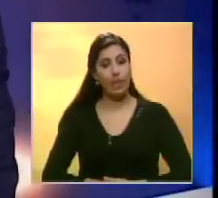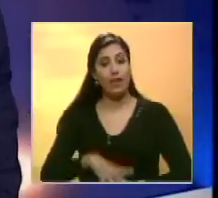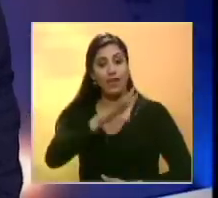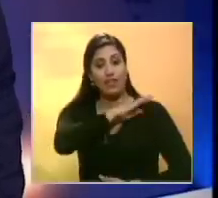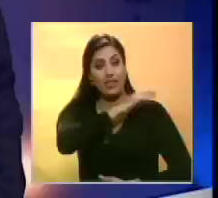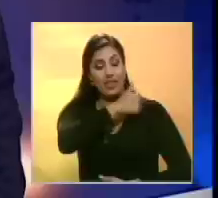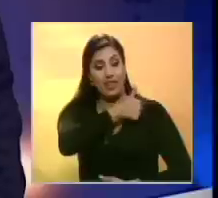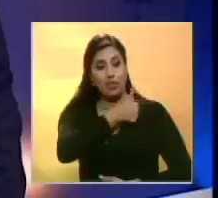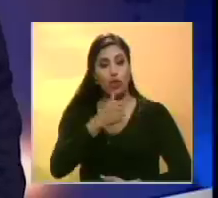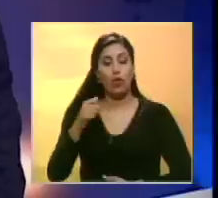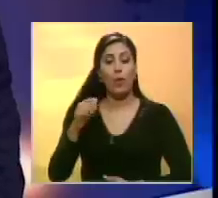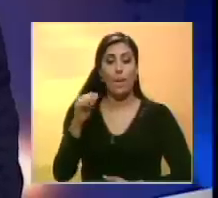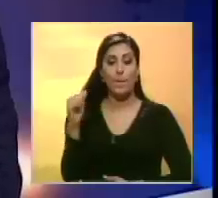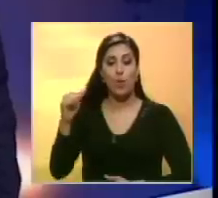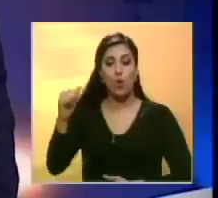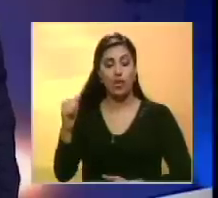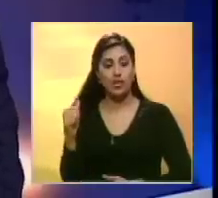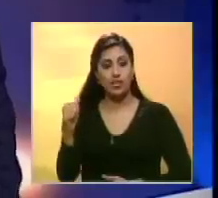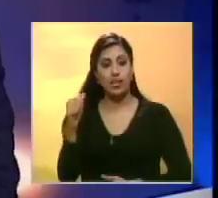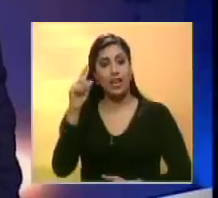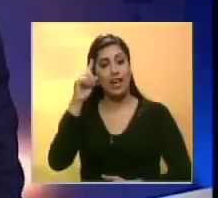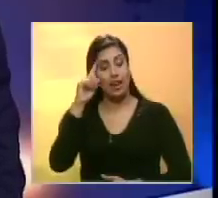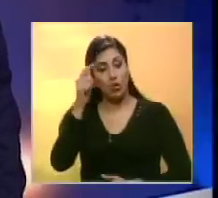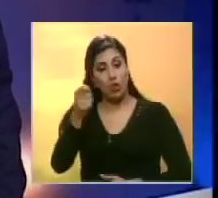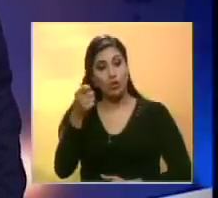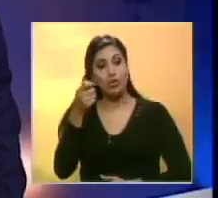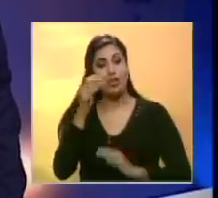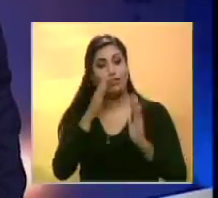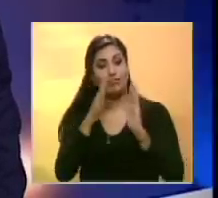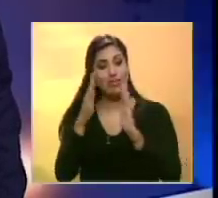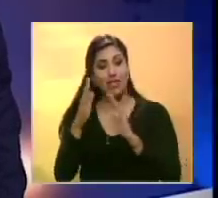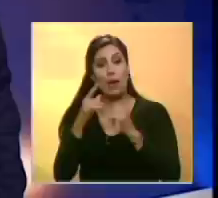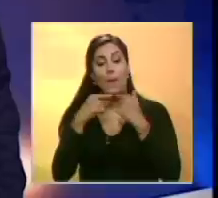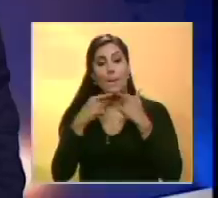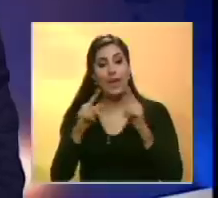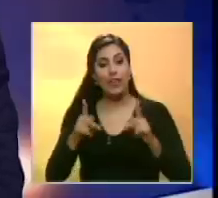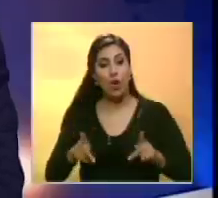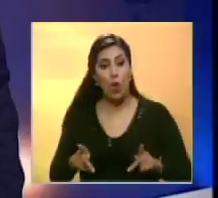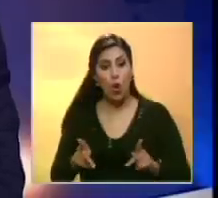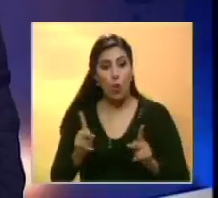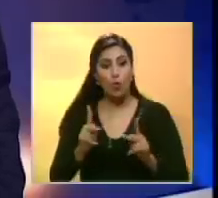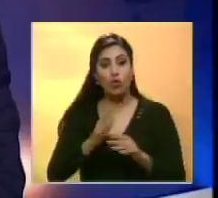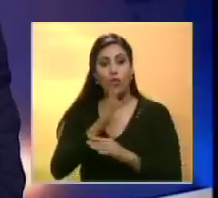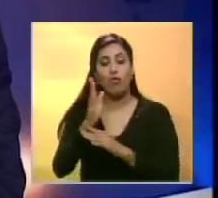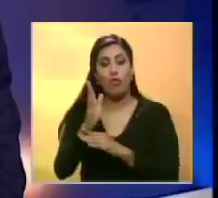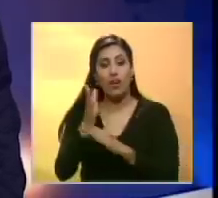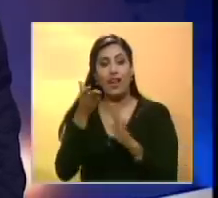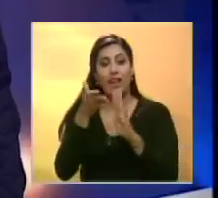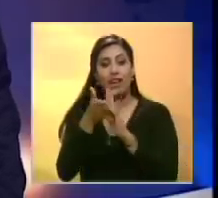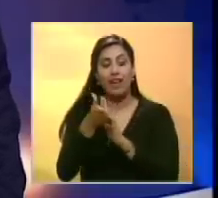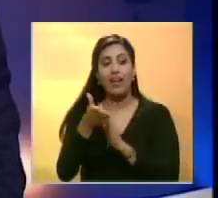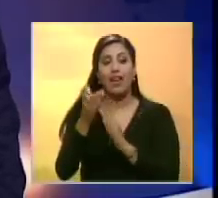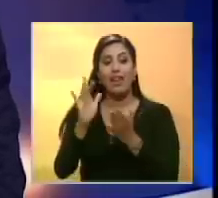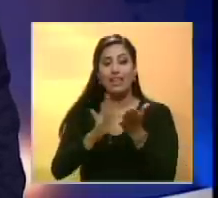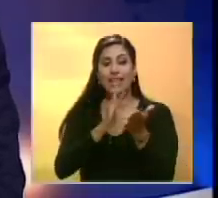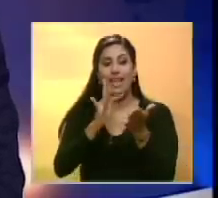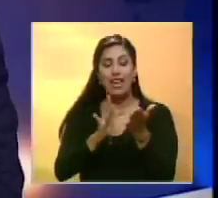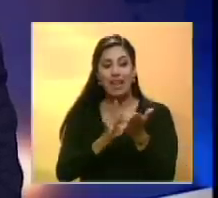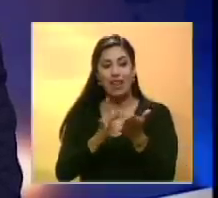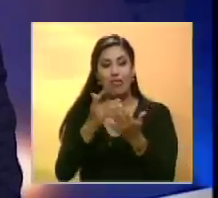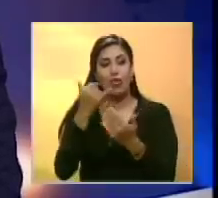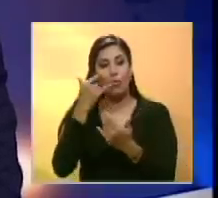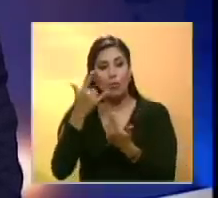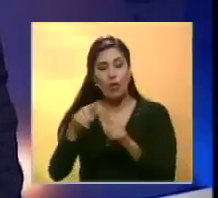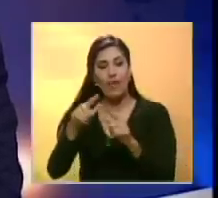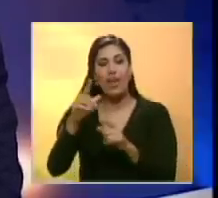El director del FBI, James Comey, reconoció que su agencia perdió la oportunidad de acceder a los datos del iPhone del autor del tiroteo de